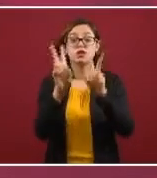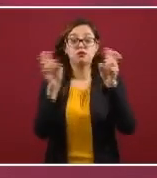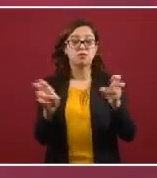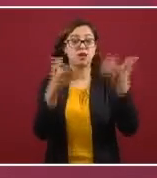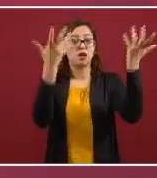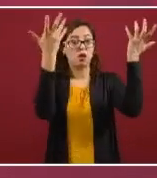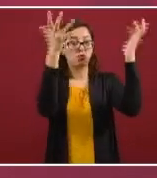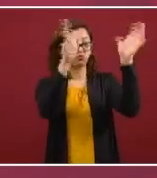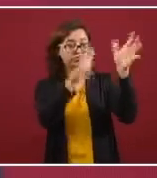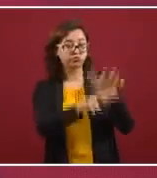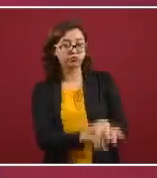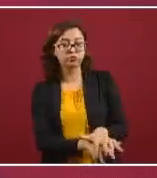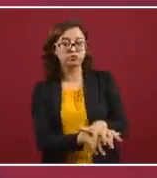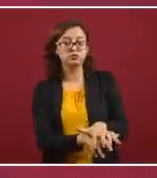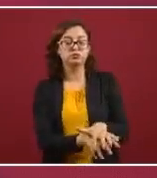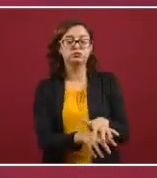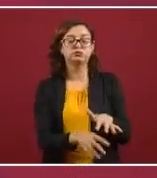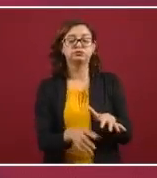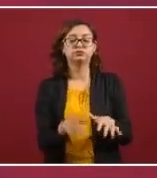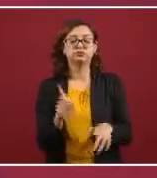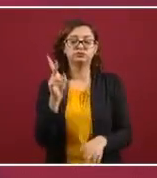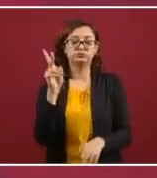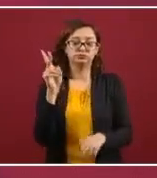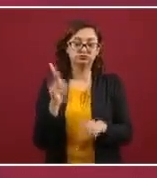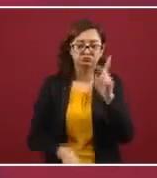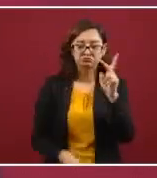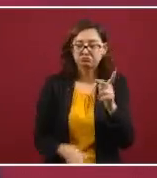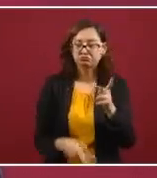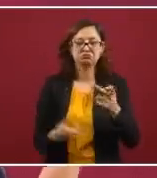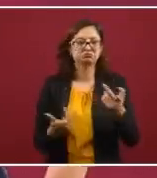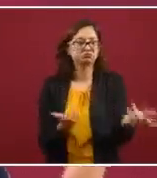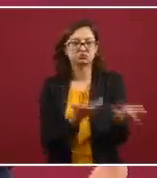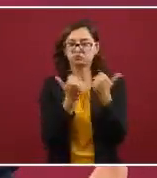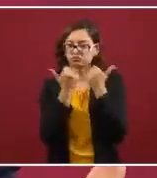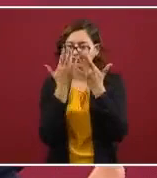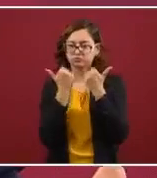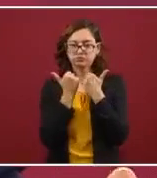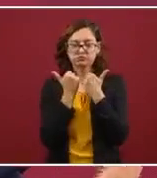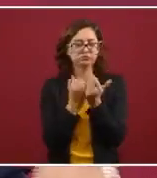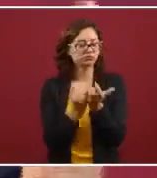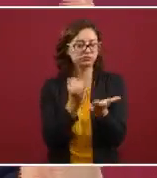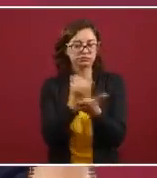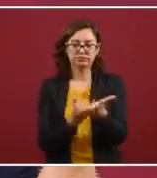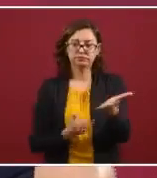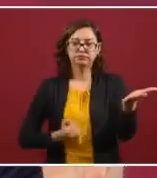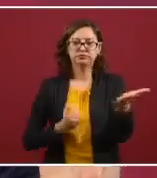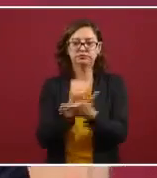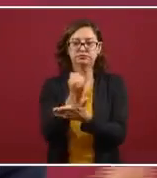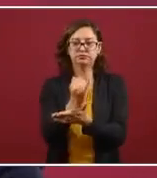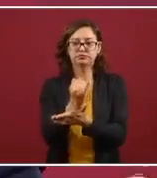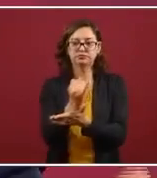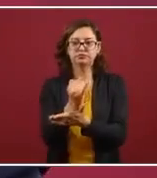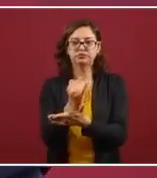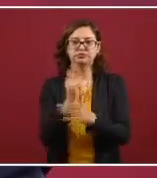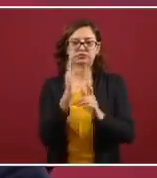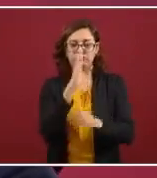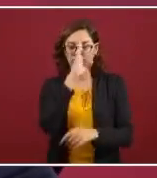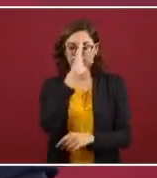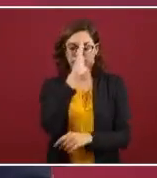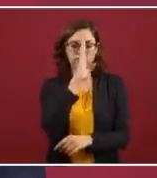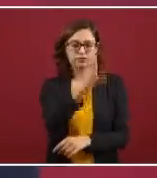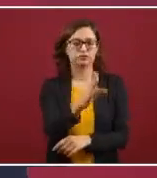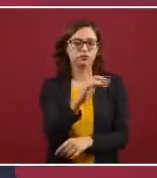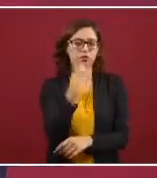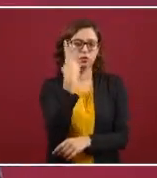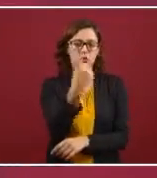demolición, mismo que quedó desierto, se tomó una decisión de hacer una asignación directa